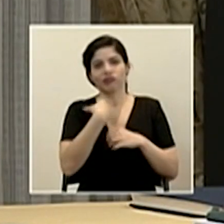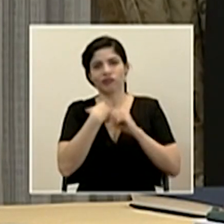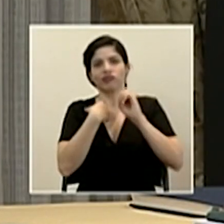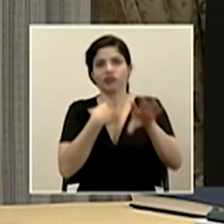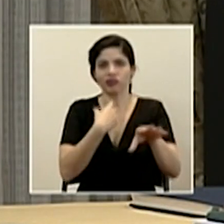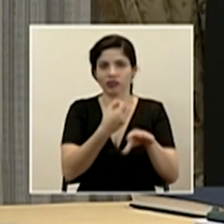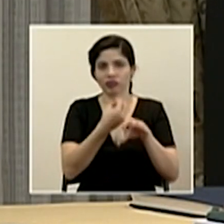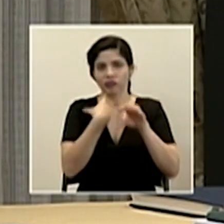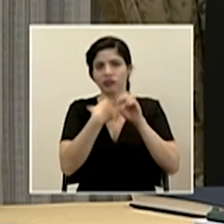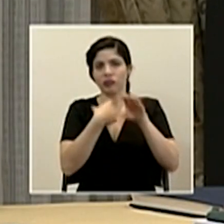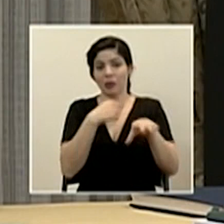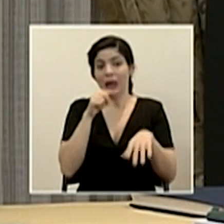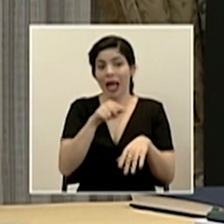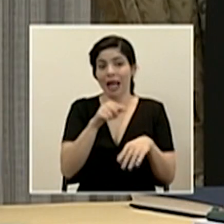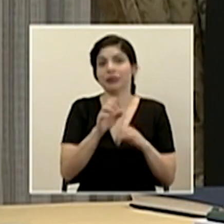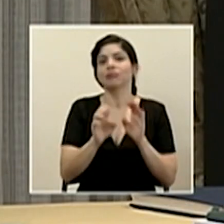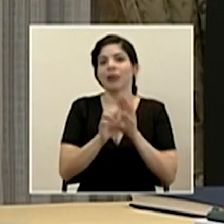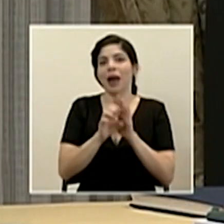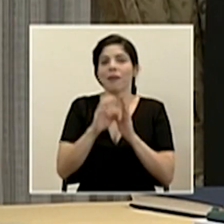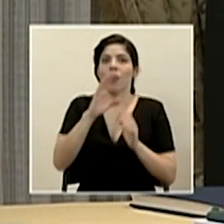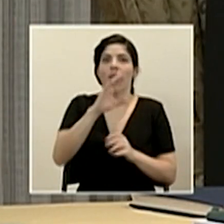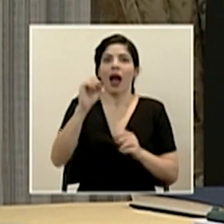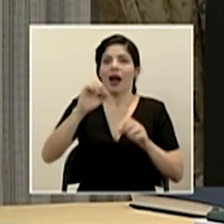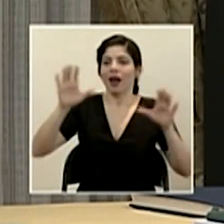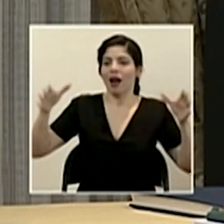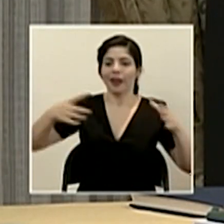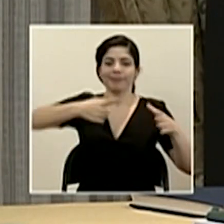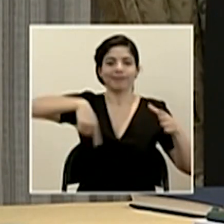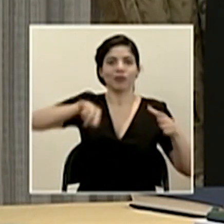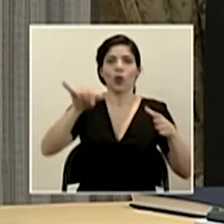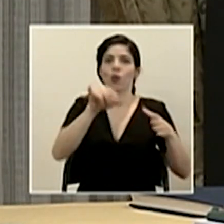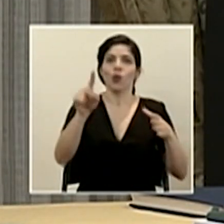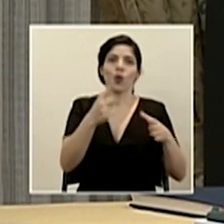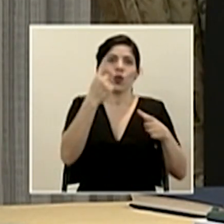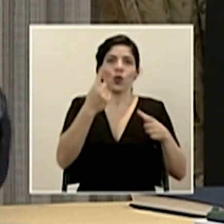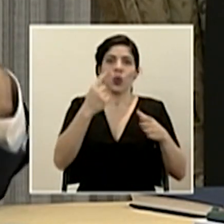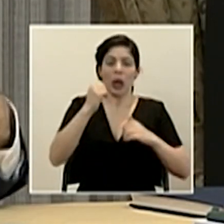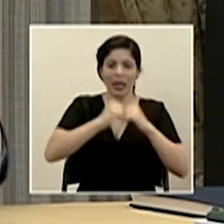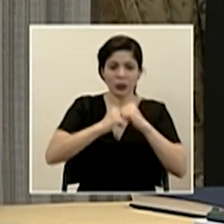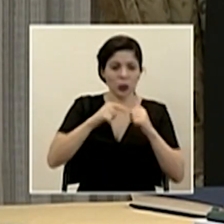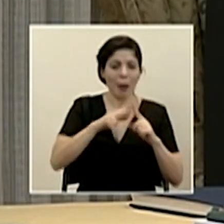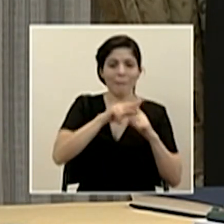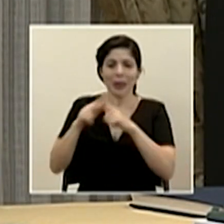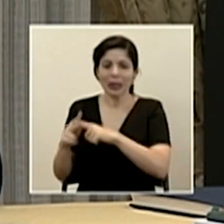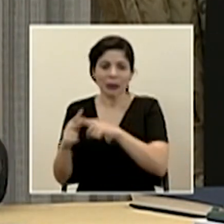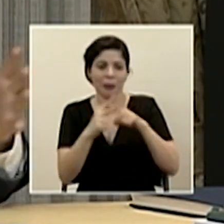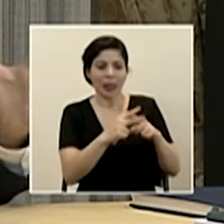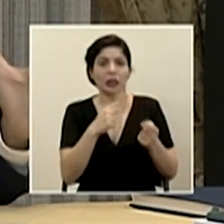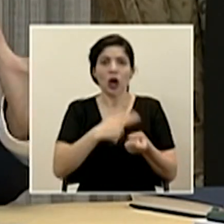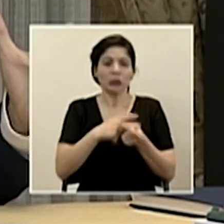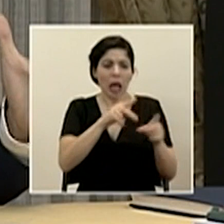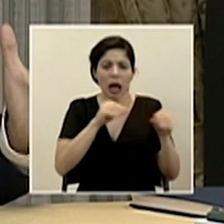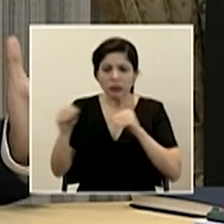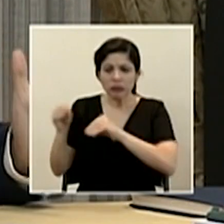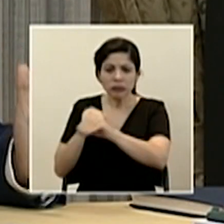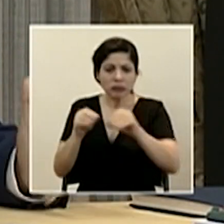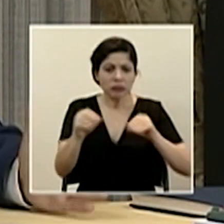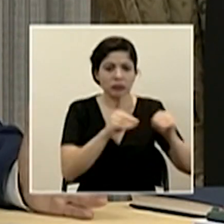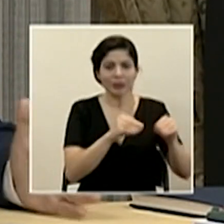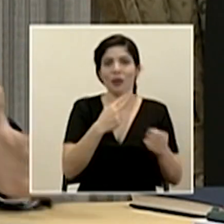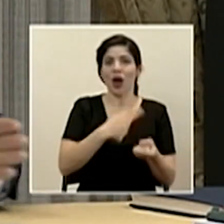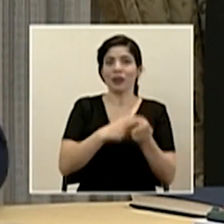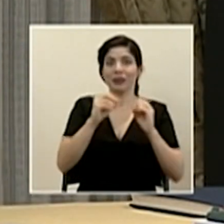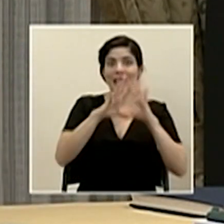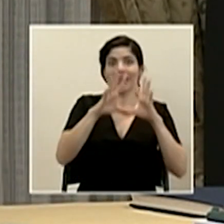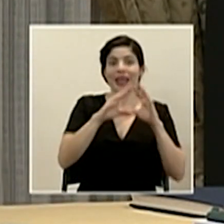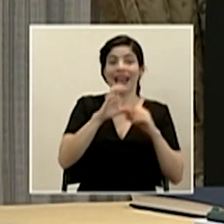ejemplo de la Caja Zona, ¿verdad? Hay infraestructura que se prestan entre diferentes hospitales. Ya el Hospital de